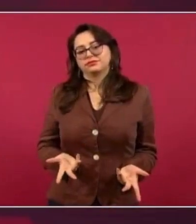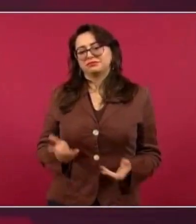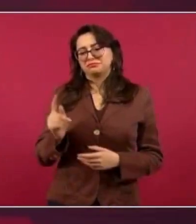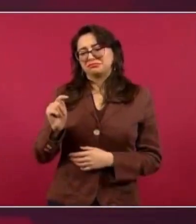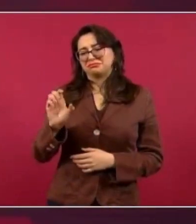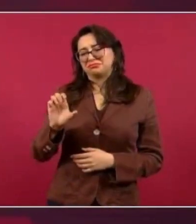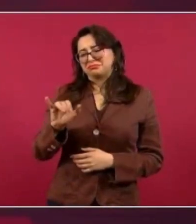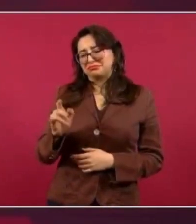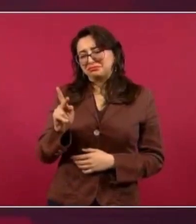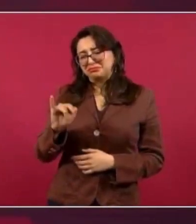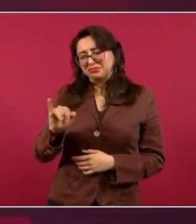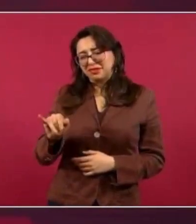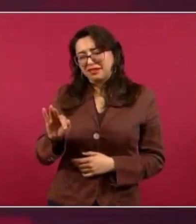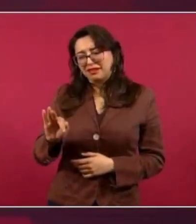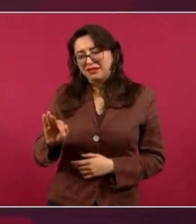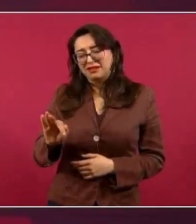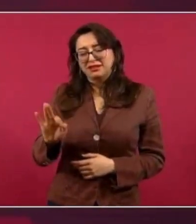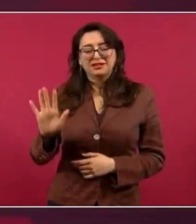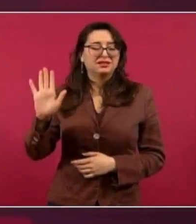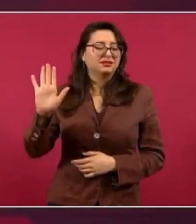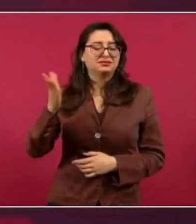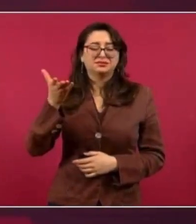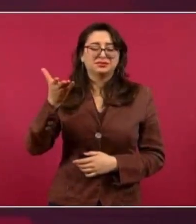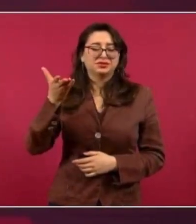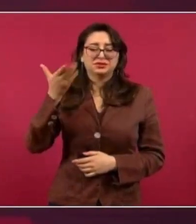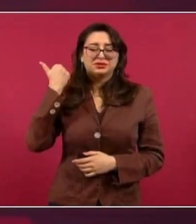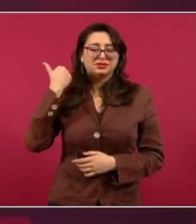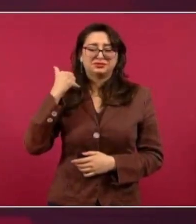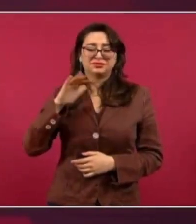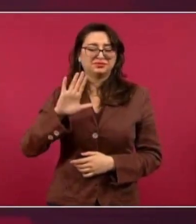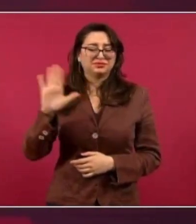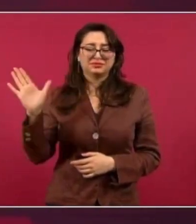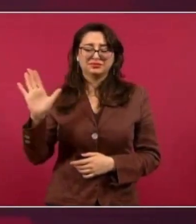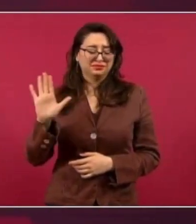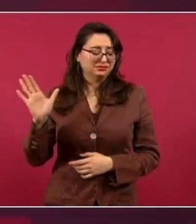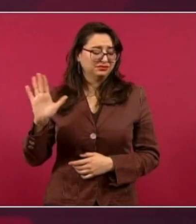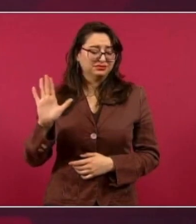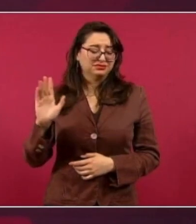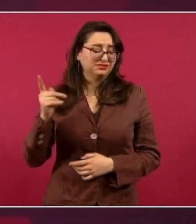y yo digo, pues, ¿quién sabe cómo está eso? Pero